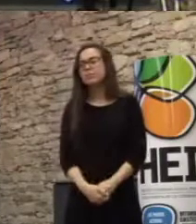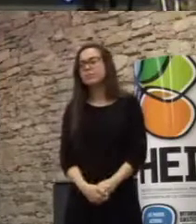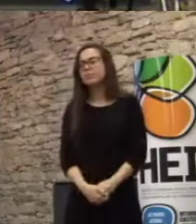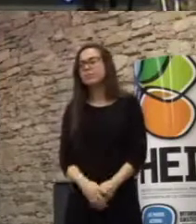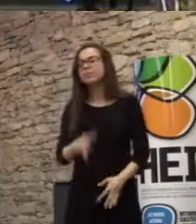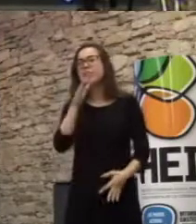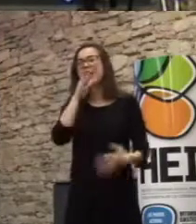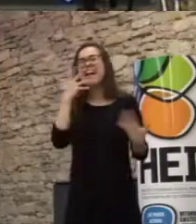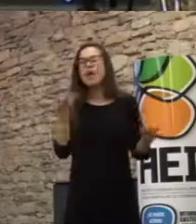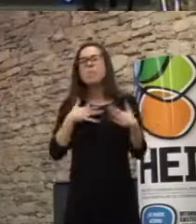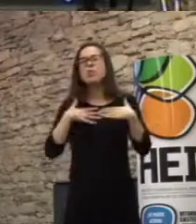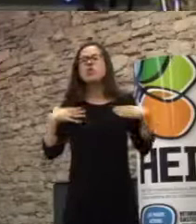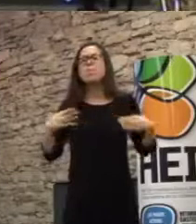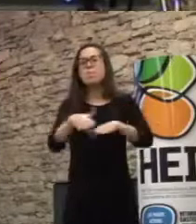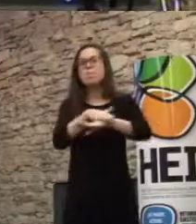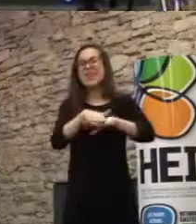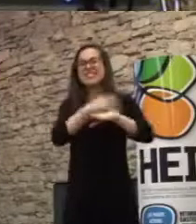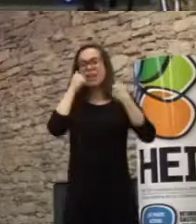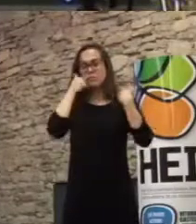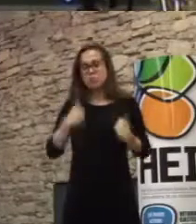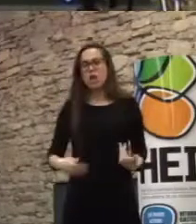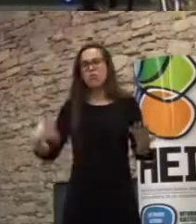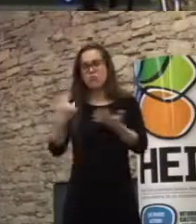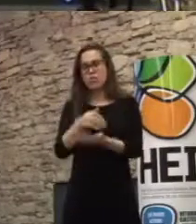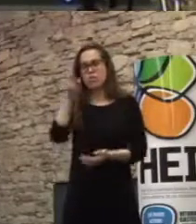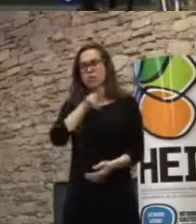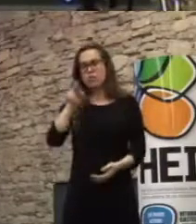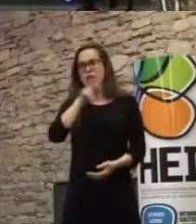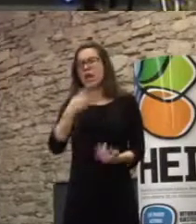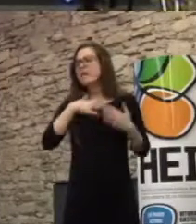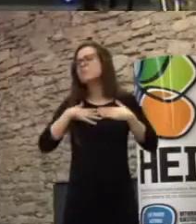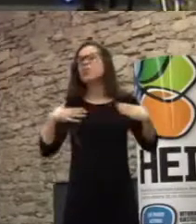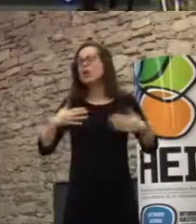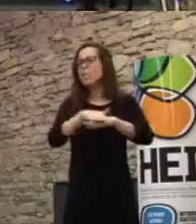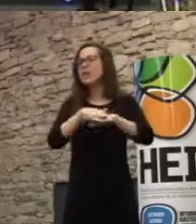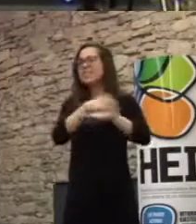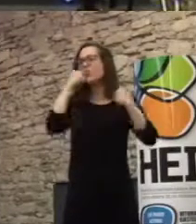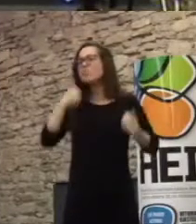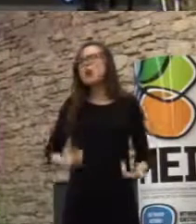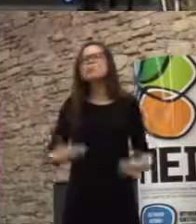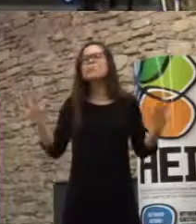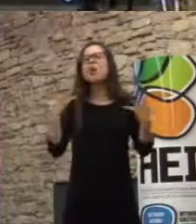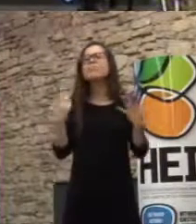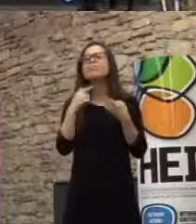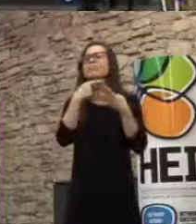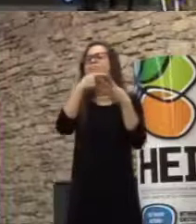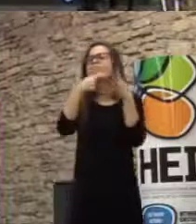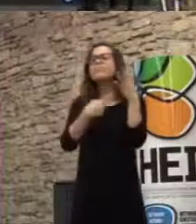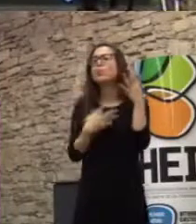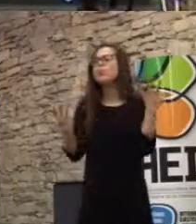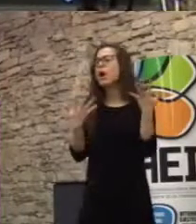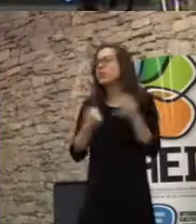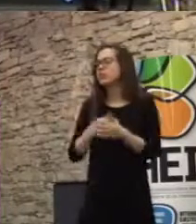emociones básicas del ser humano vamos de un repaso entre todos de acuerdo me a decirme cuáles son las emociones básicas del ser humano de gavà para emociones básicas